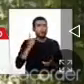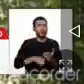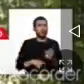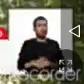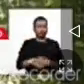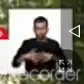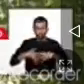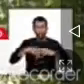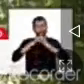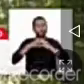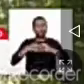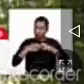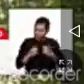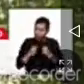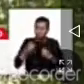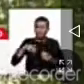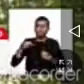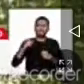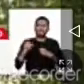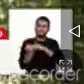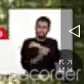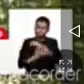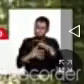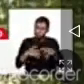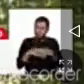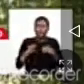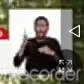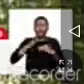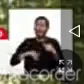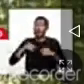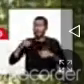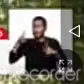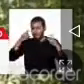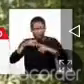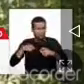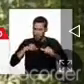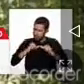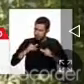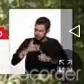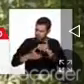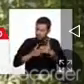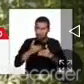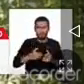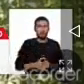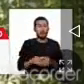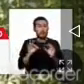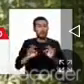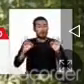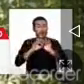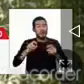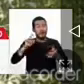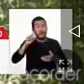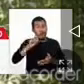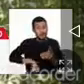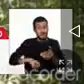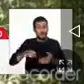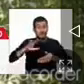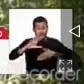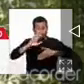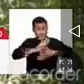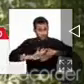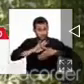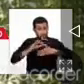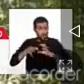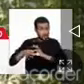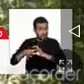la fortaleza y el vigor institucional que supera las coyunturas. Y por eso digo que una cuestión clave de la alianza es que